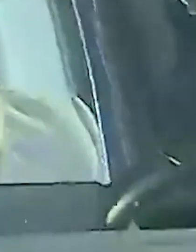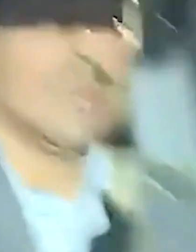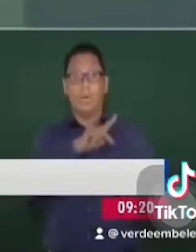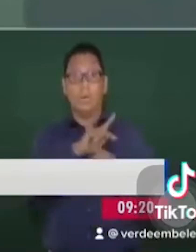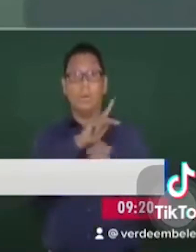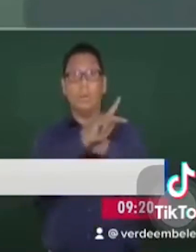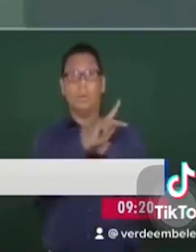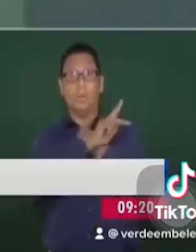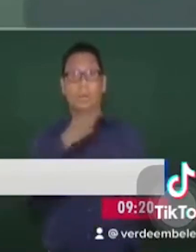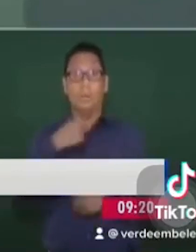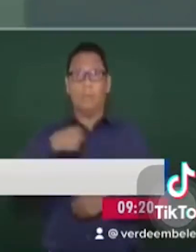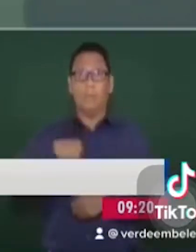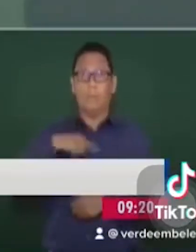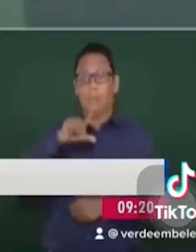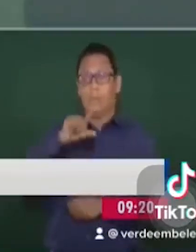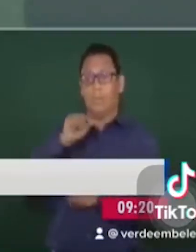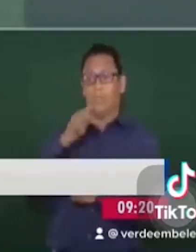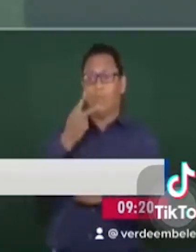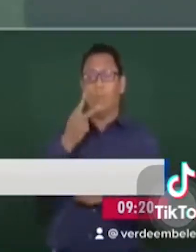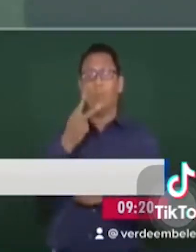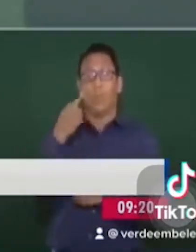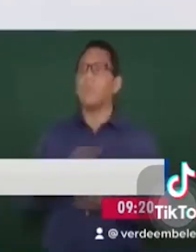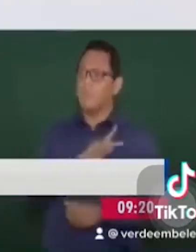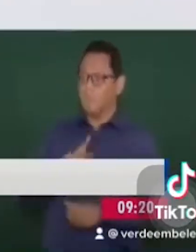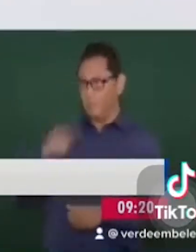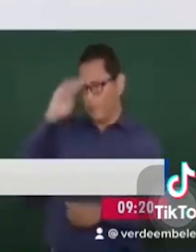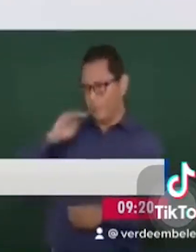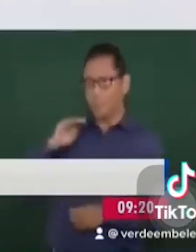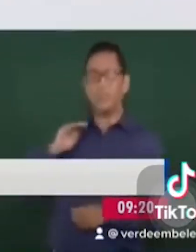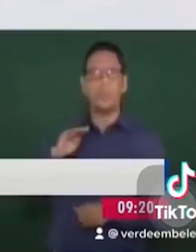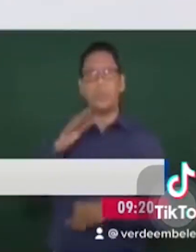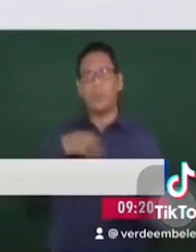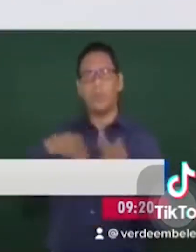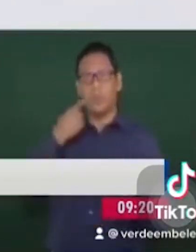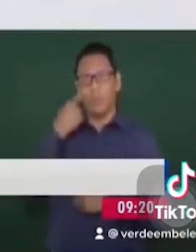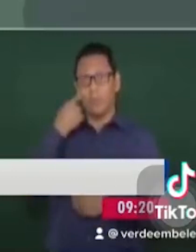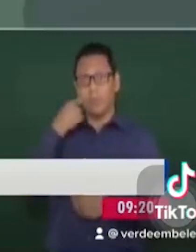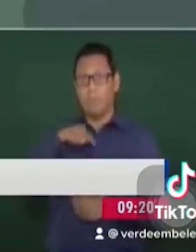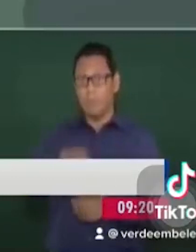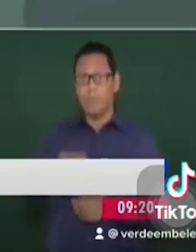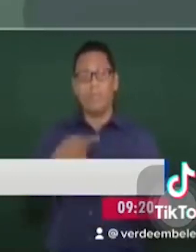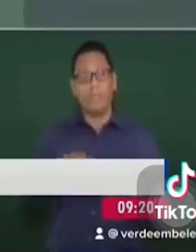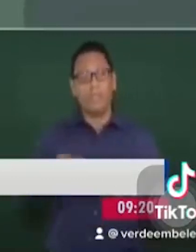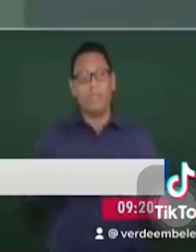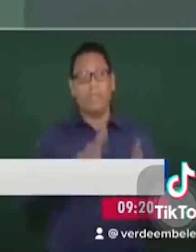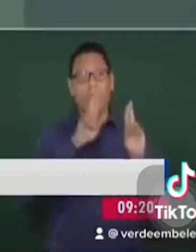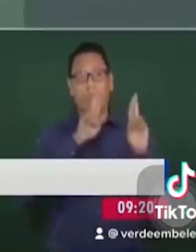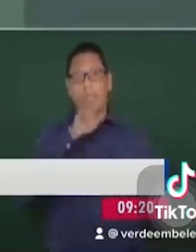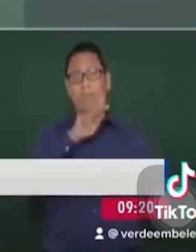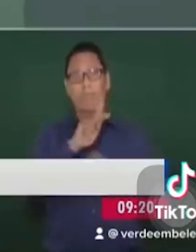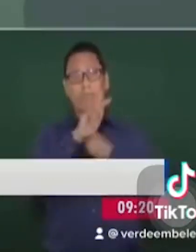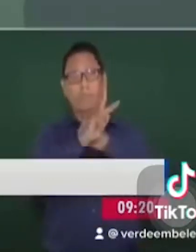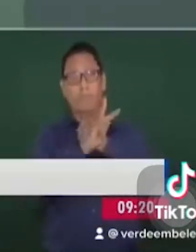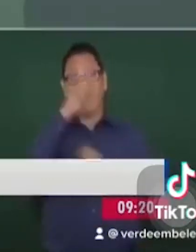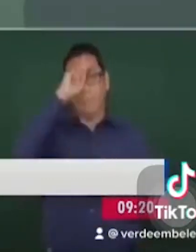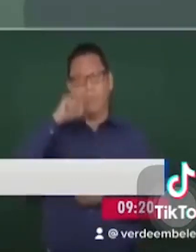político, el gobierno de Dina Boluarte expulsa al embajador de México en Perú, Pablo Monroy. Una decisión extrema que no sucedía desde el 2017,